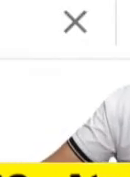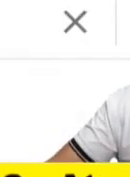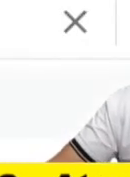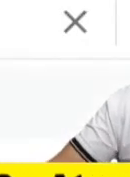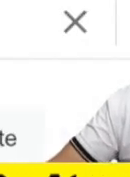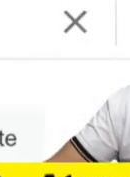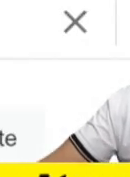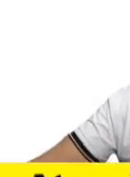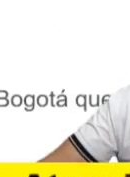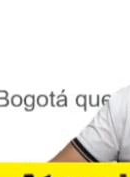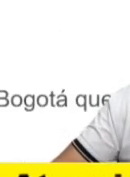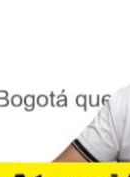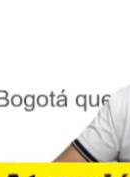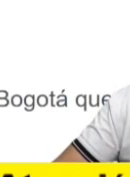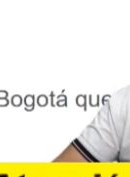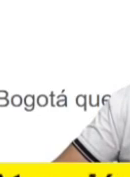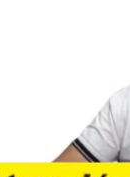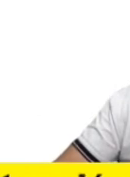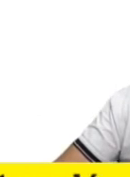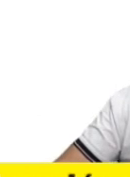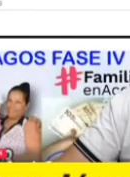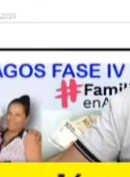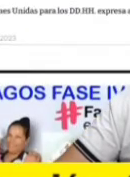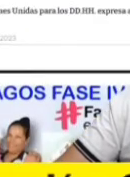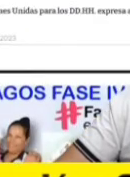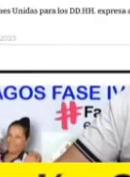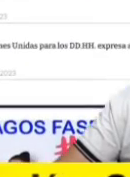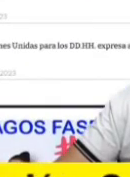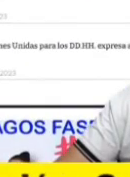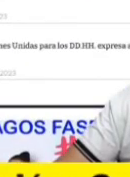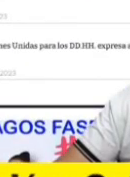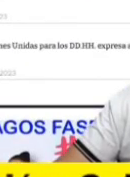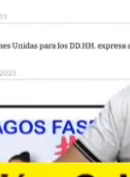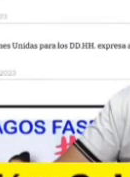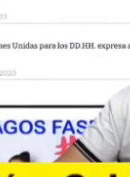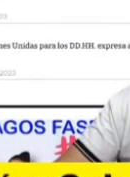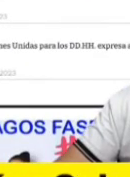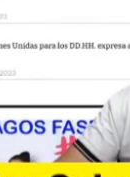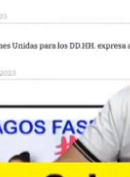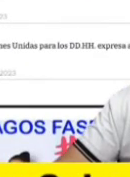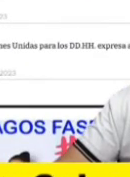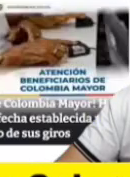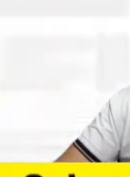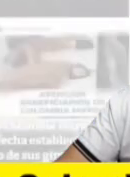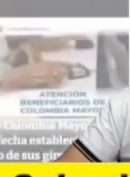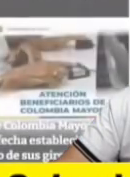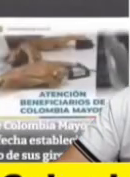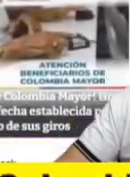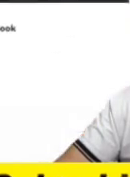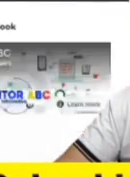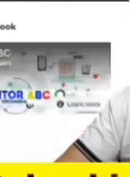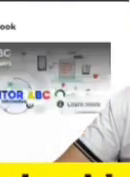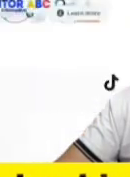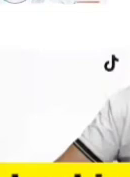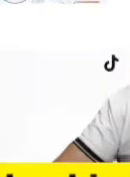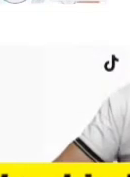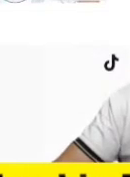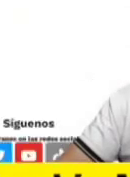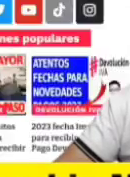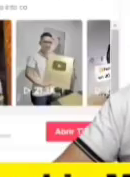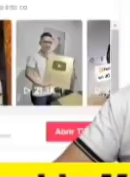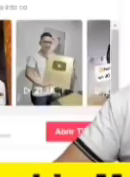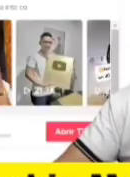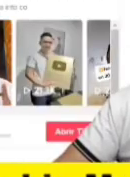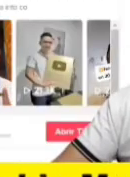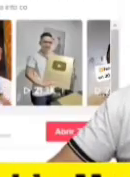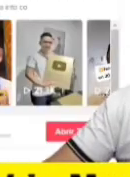anteriormente, solamente que él el día de ayer, eso es reciente, en Winter ABC, Colombia Mayor, Programas Sociales Colombia Mayor, ya